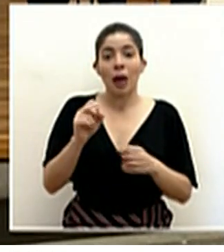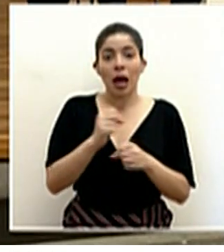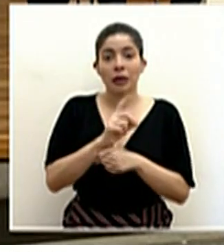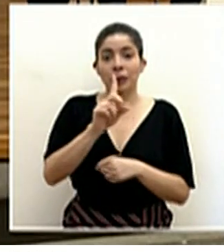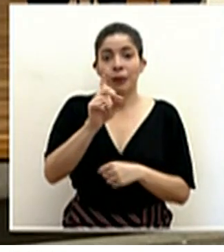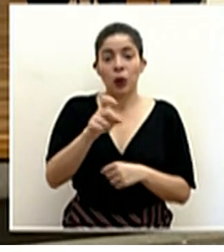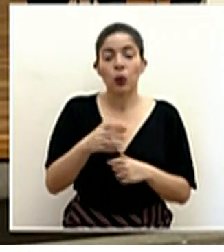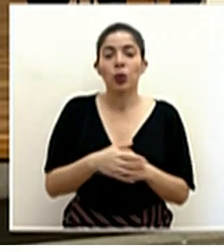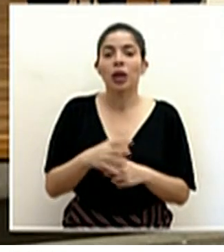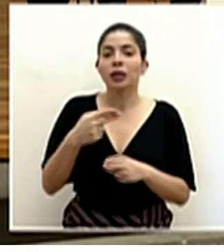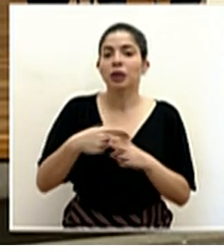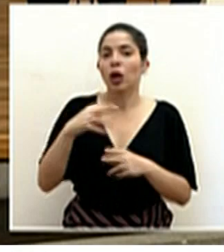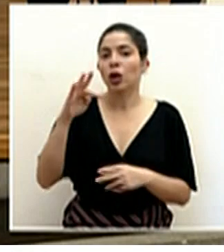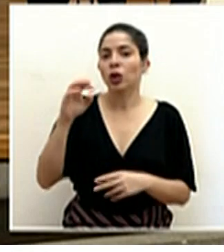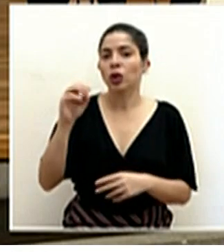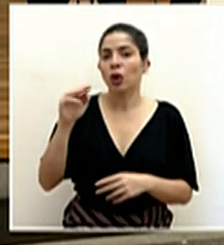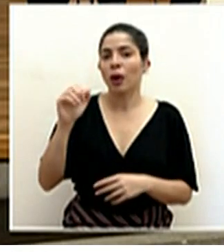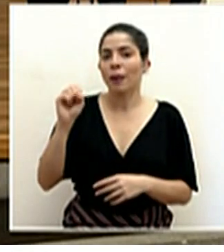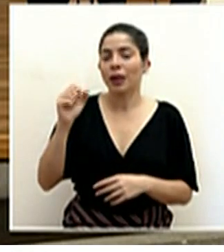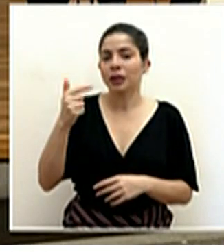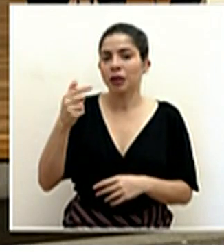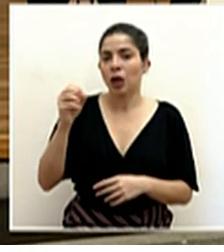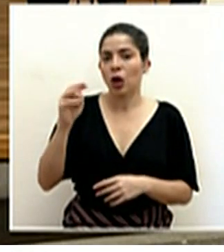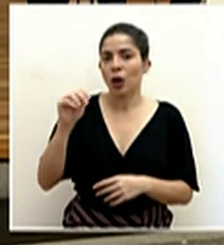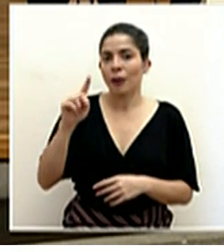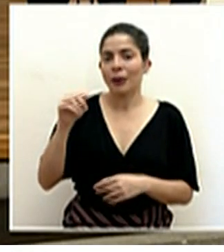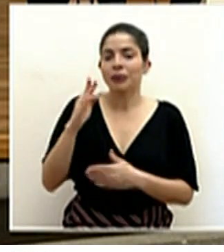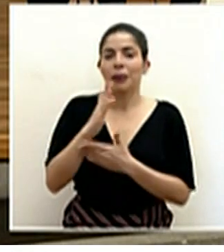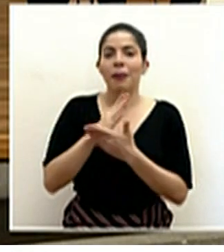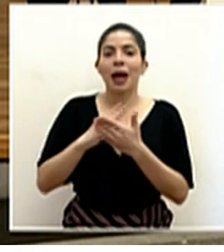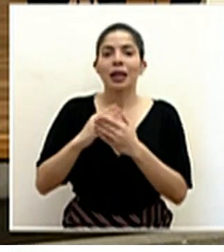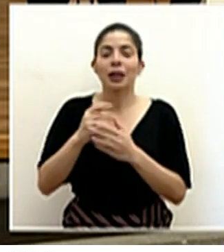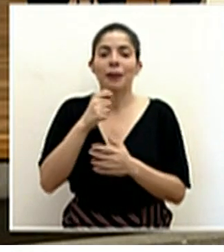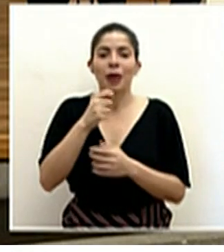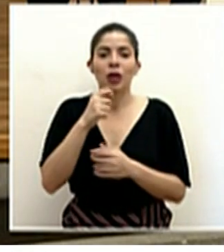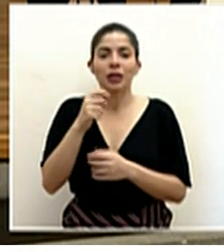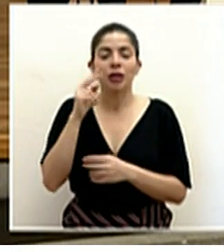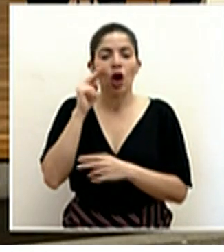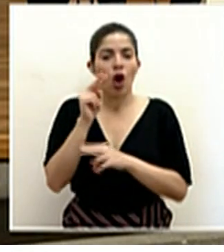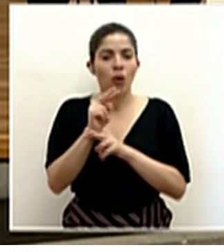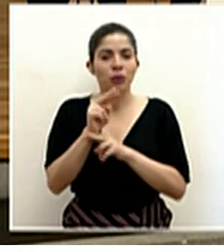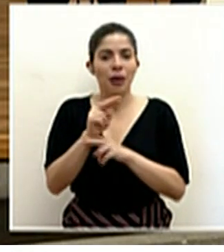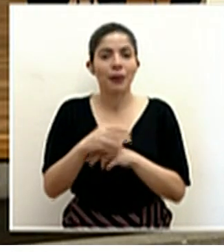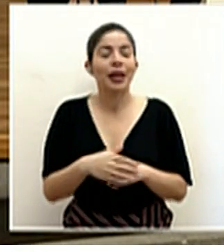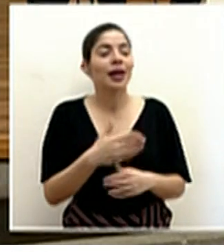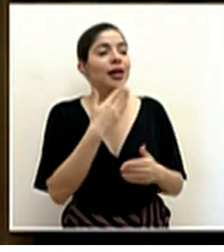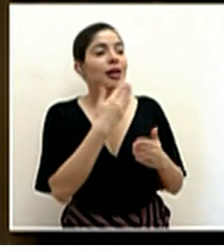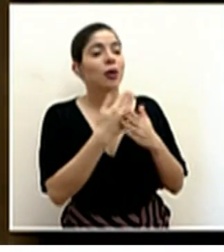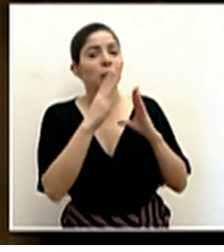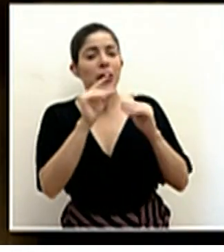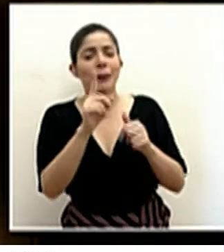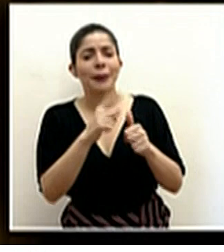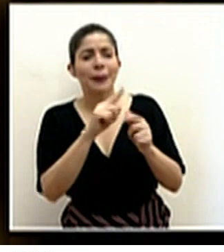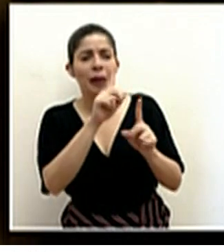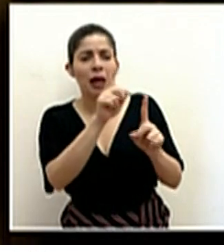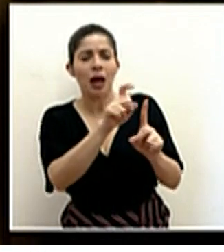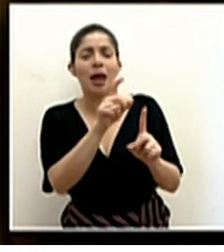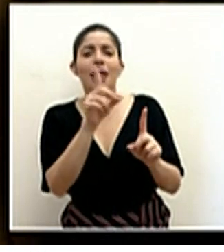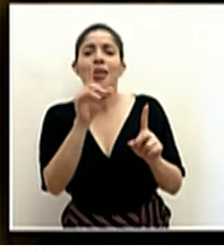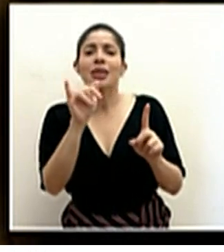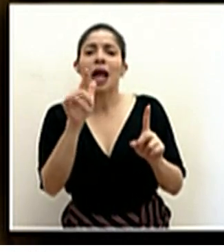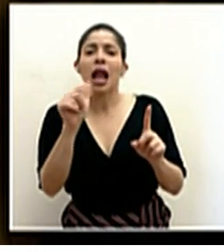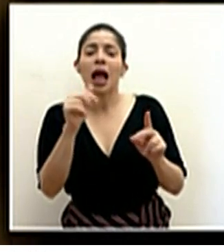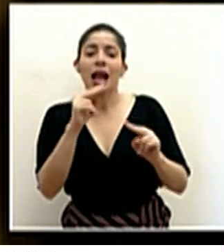Consultas es Tomás Gómez del medio digital El Observador. Adelante, Tomás. Gracias, buenas tardes. Primero para doña Diala, ¿cómo